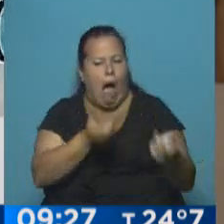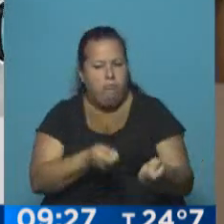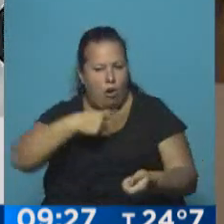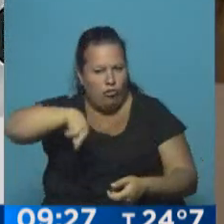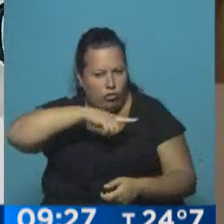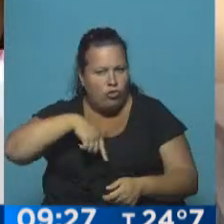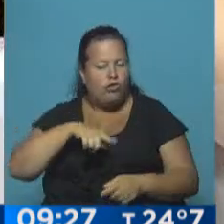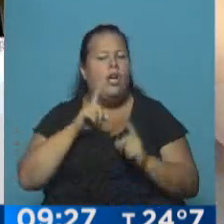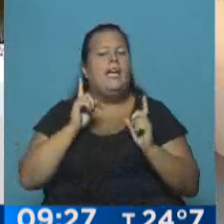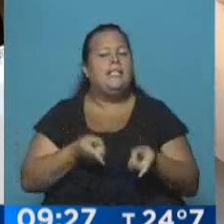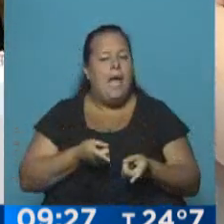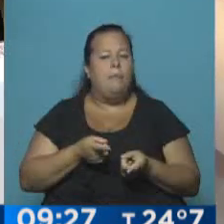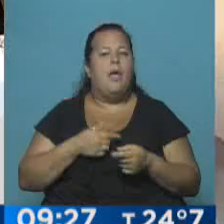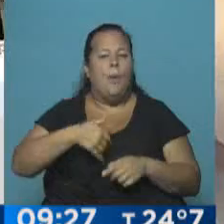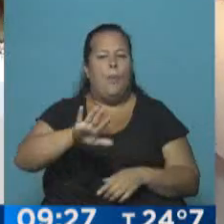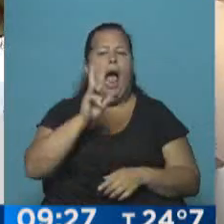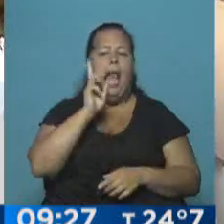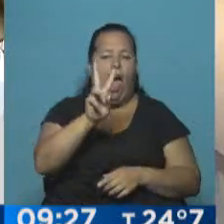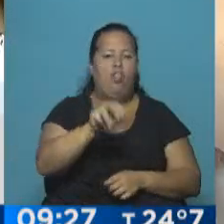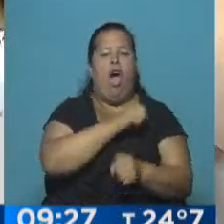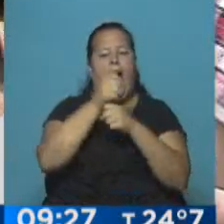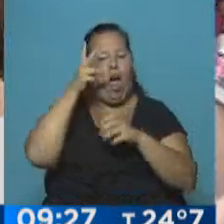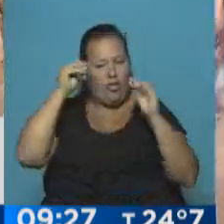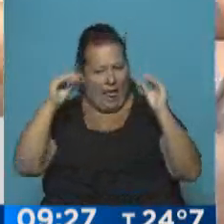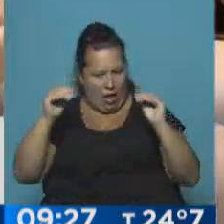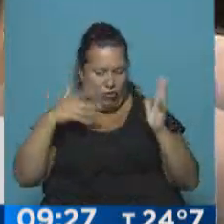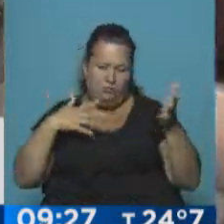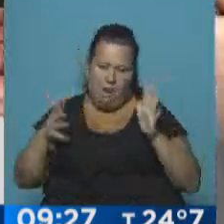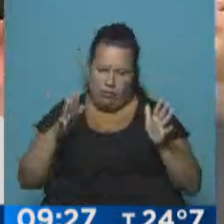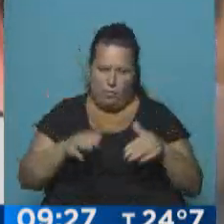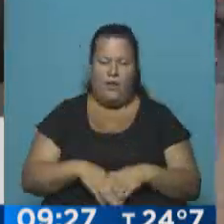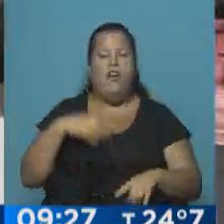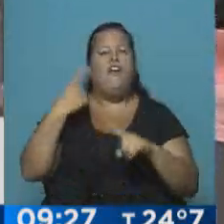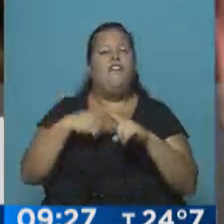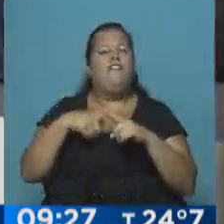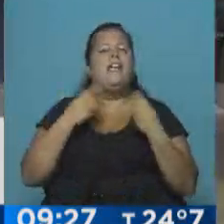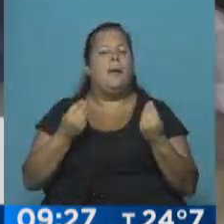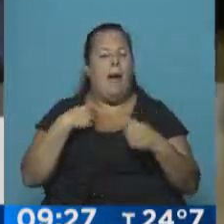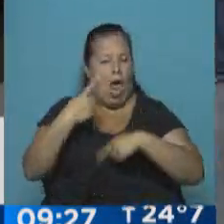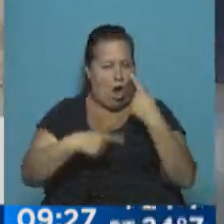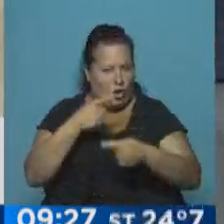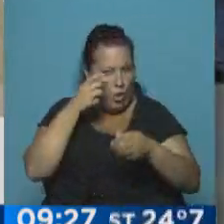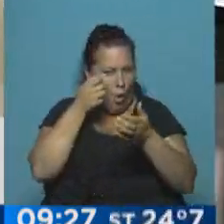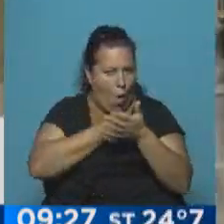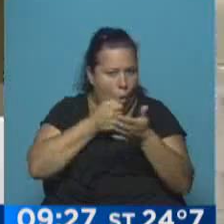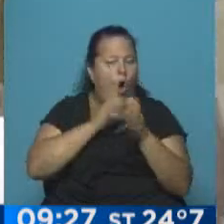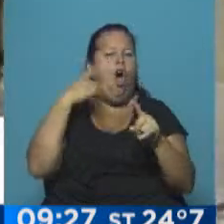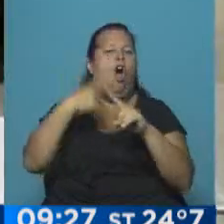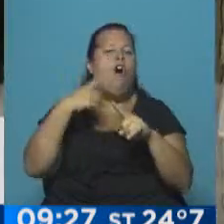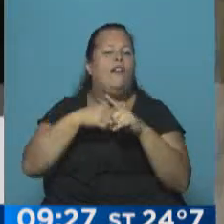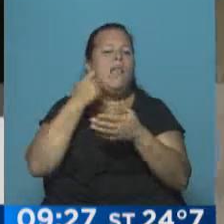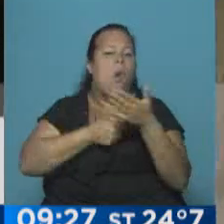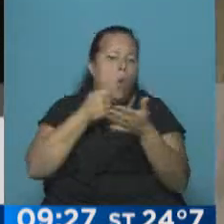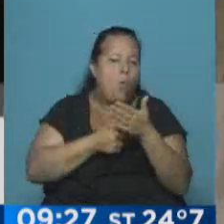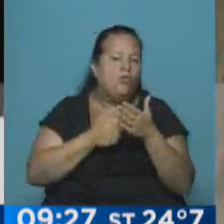causa y que va a durar desde las 14 hasta las 20, que estimamos. ¿Un festival que va a ser para continuar con la lucha o para festejar que la lucha por